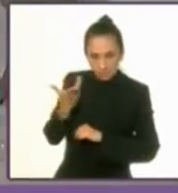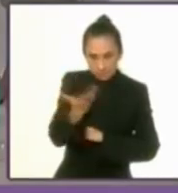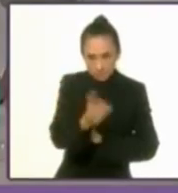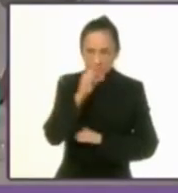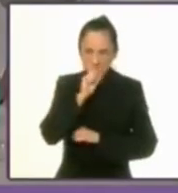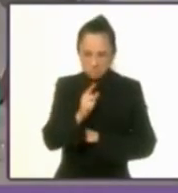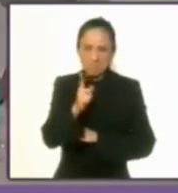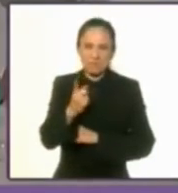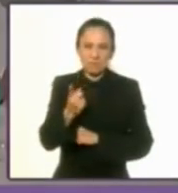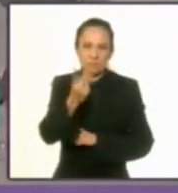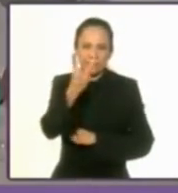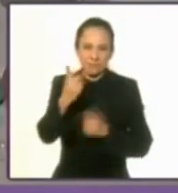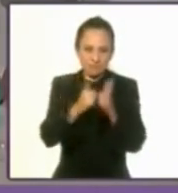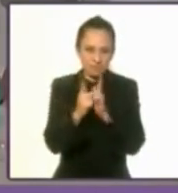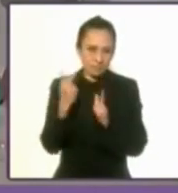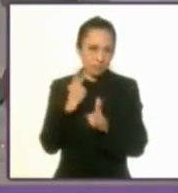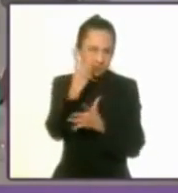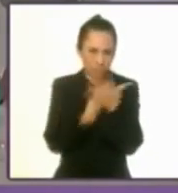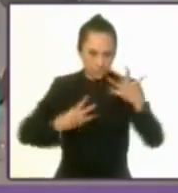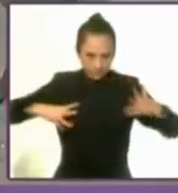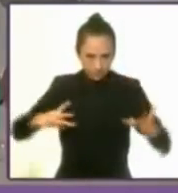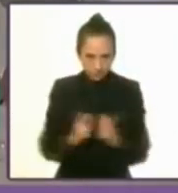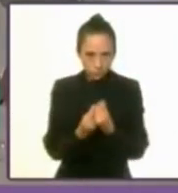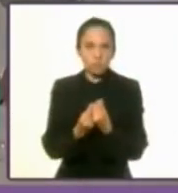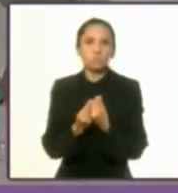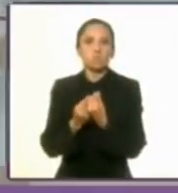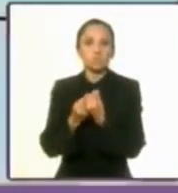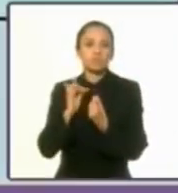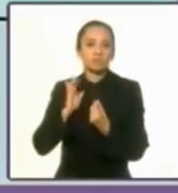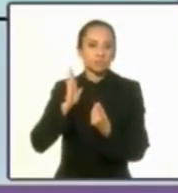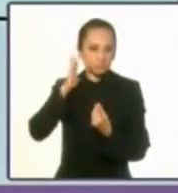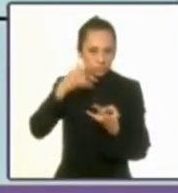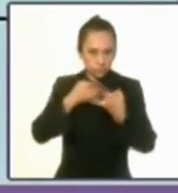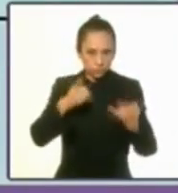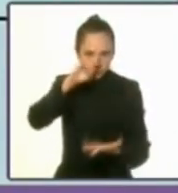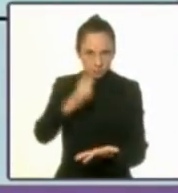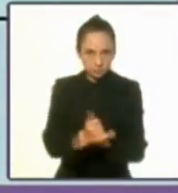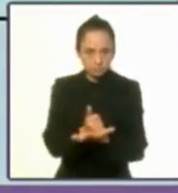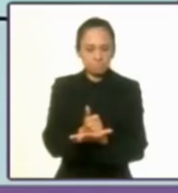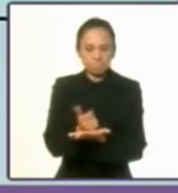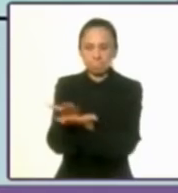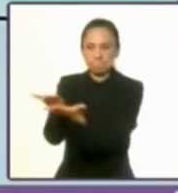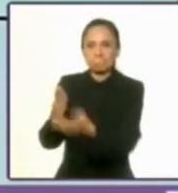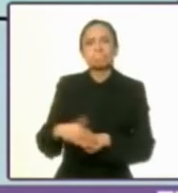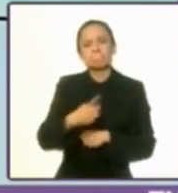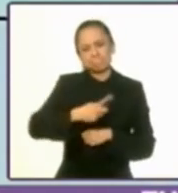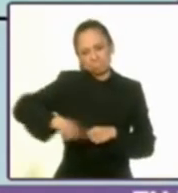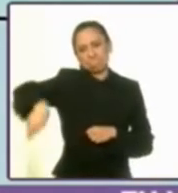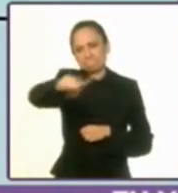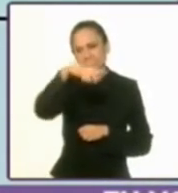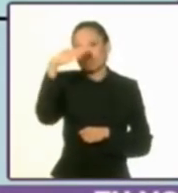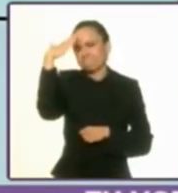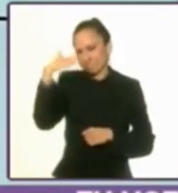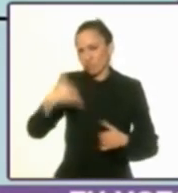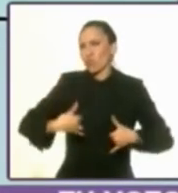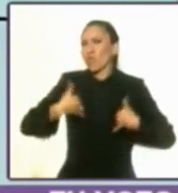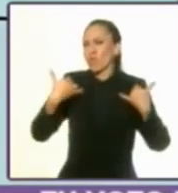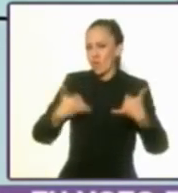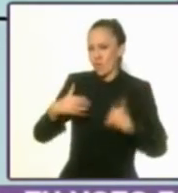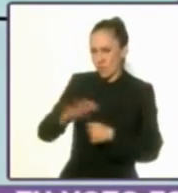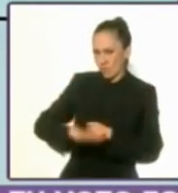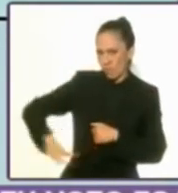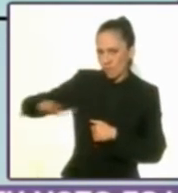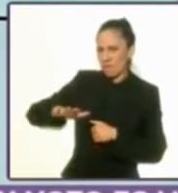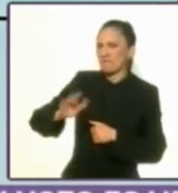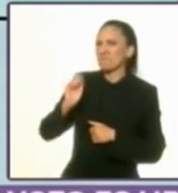común juntos haremos historia en una coalición adelante ustedes saben los jóvenes han sido abandonados por el gobierno federal